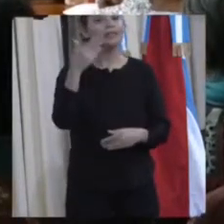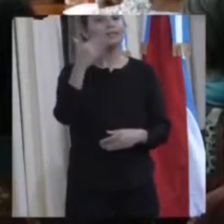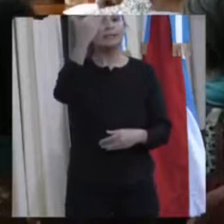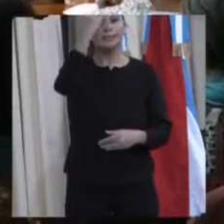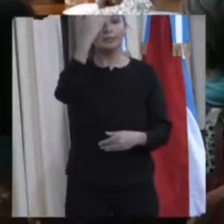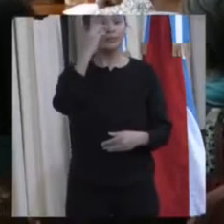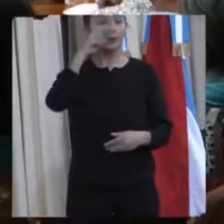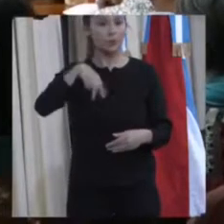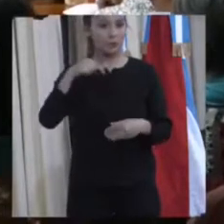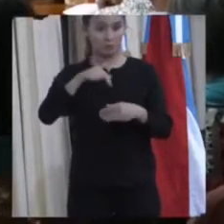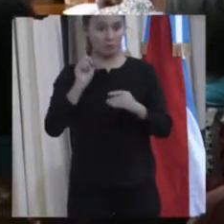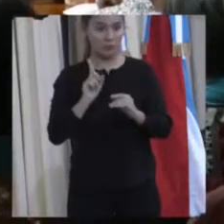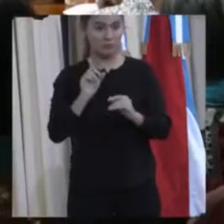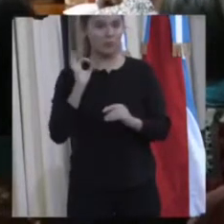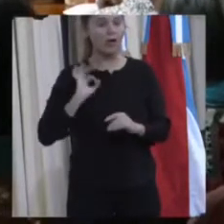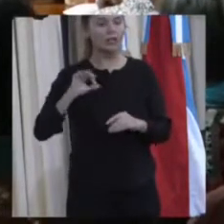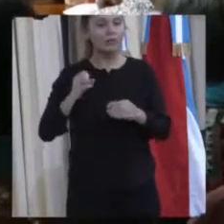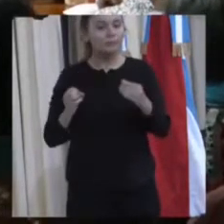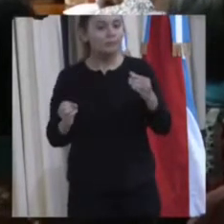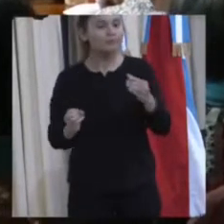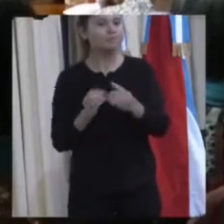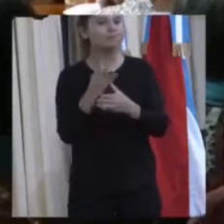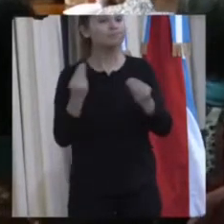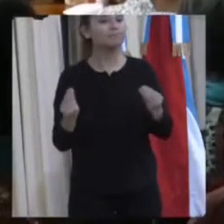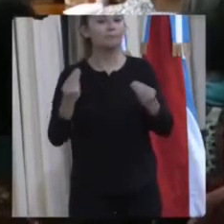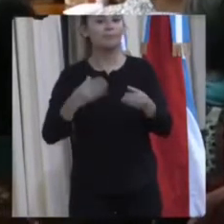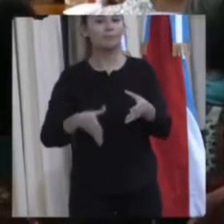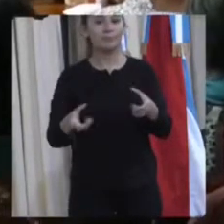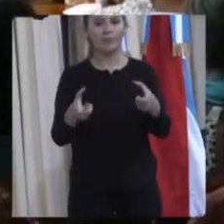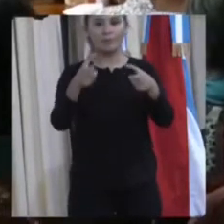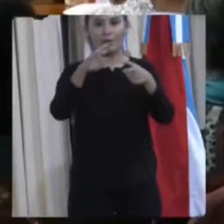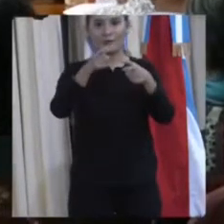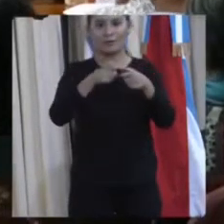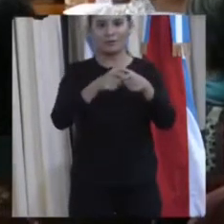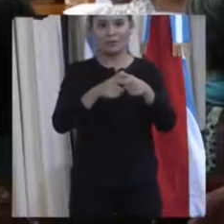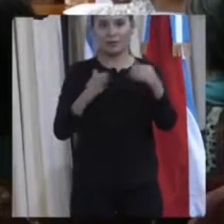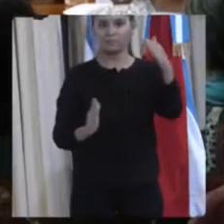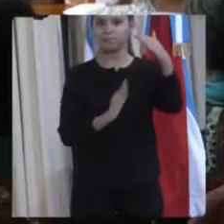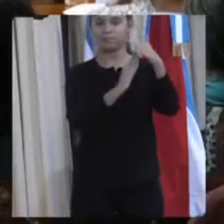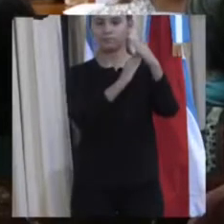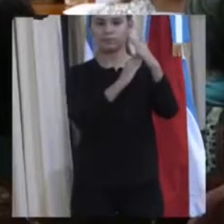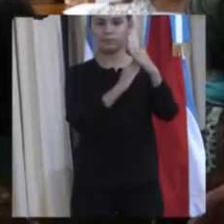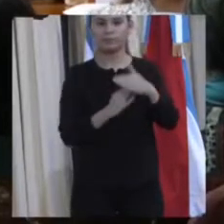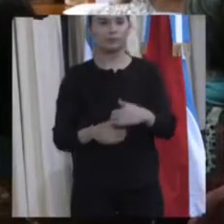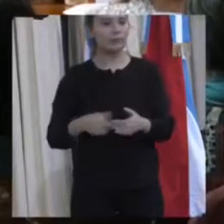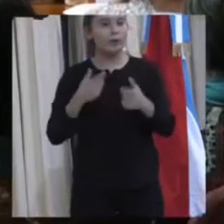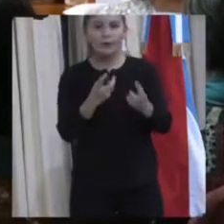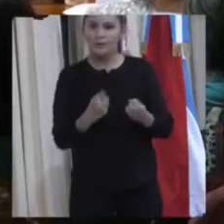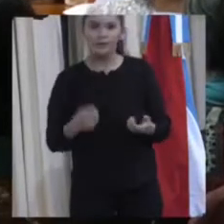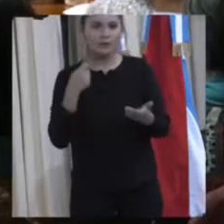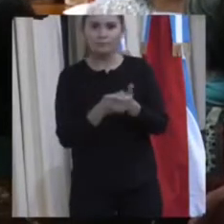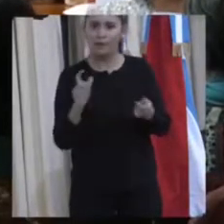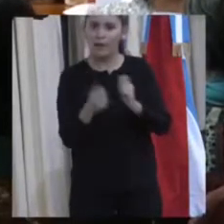de ese año, va a invadir, va a asaltar la sala del Consejo del Rectorado para dejar planteada la necesidad de un